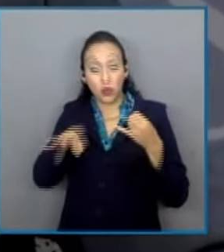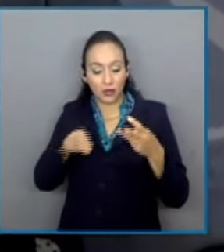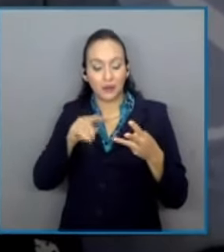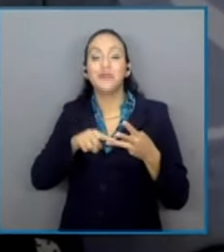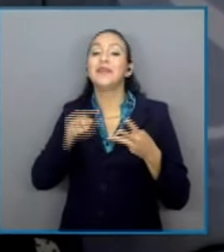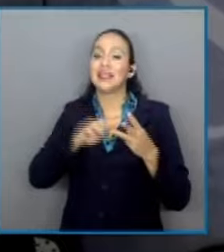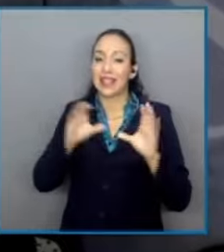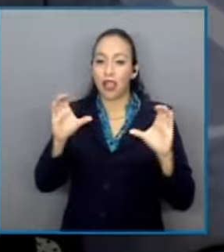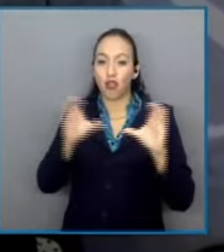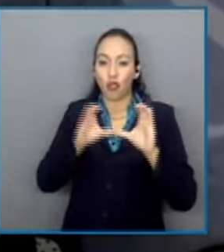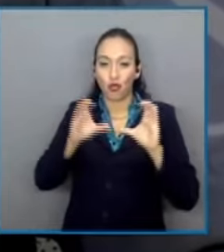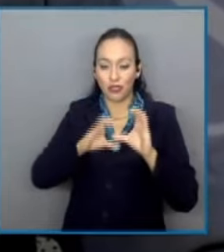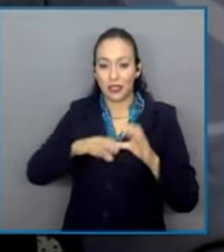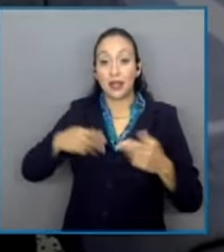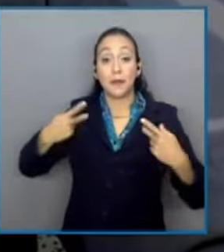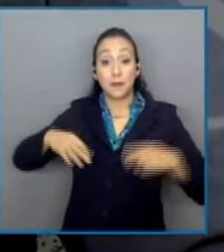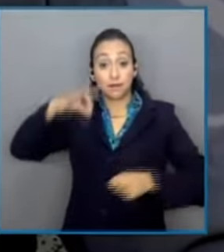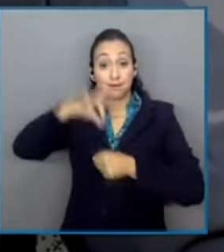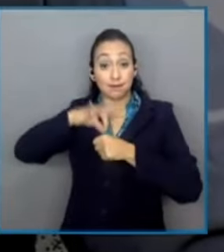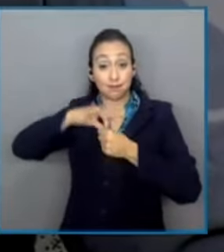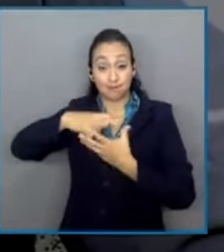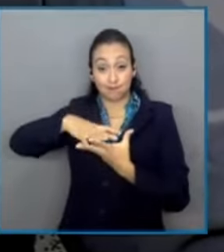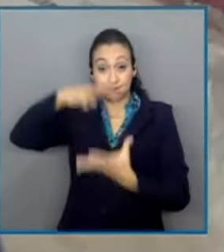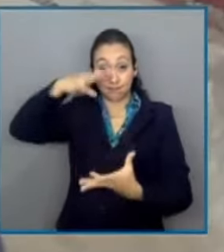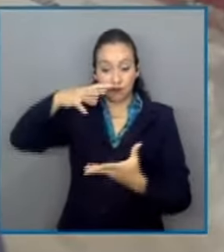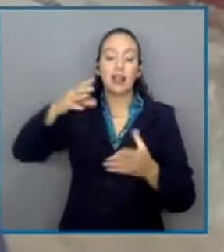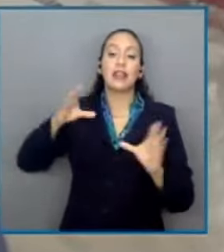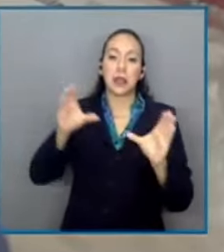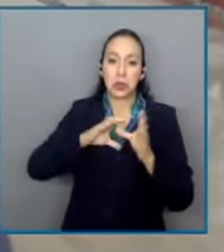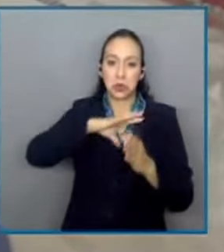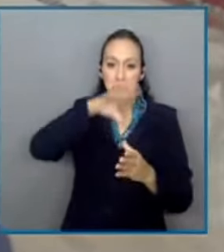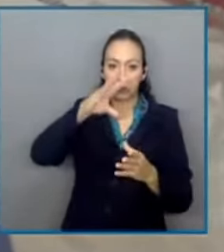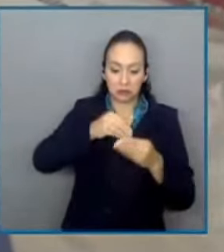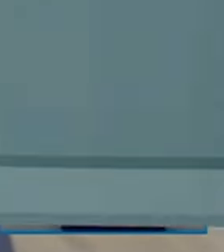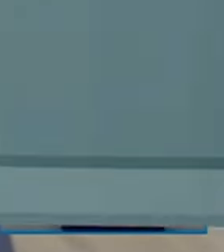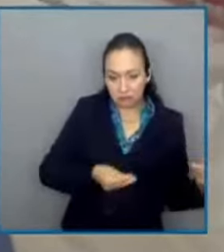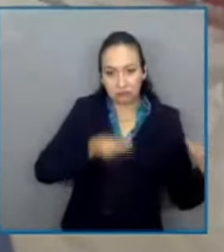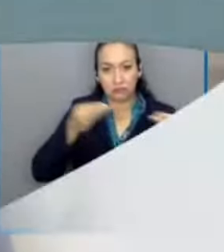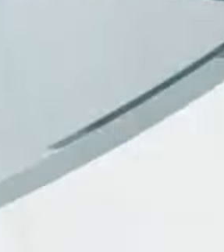mayoría con la que se declara al presidente o la presidenta electa.